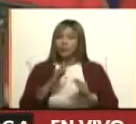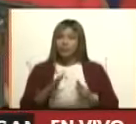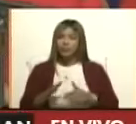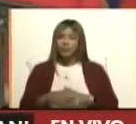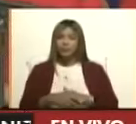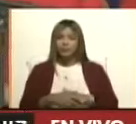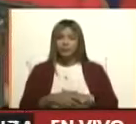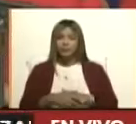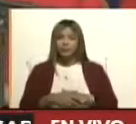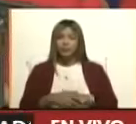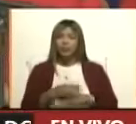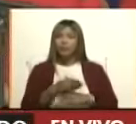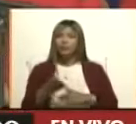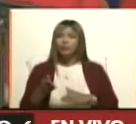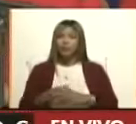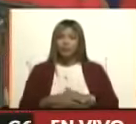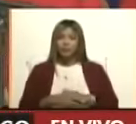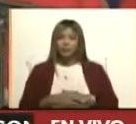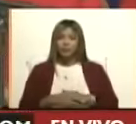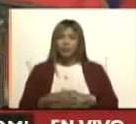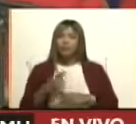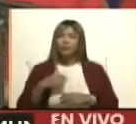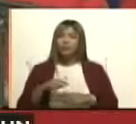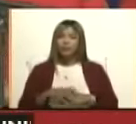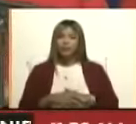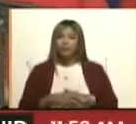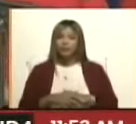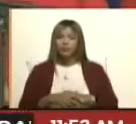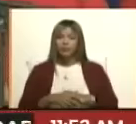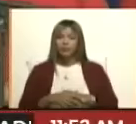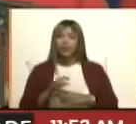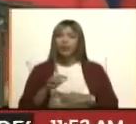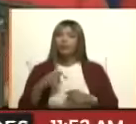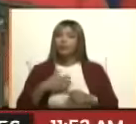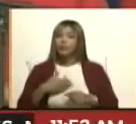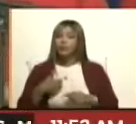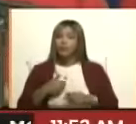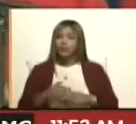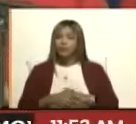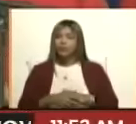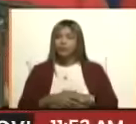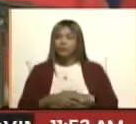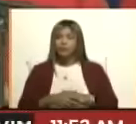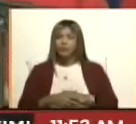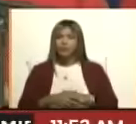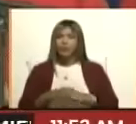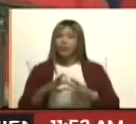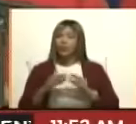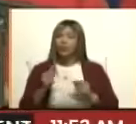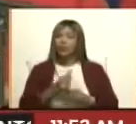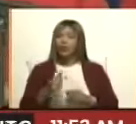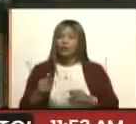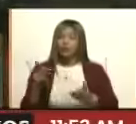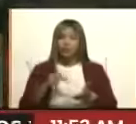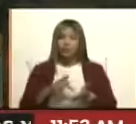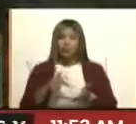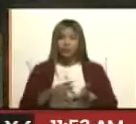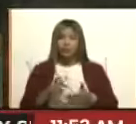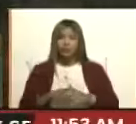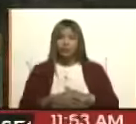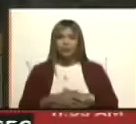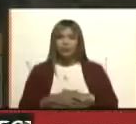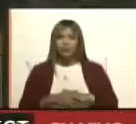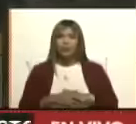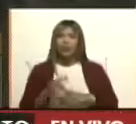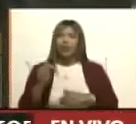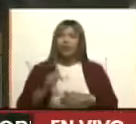bienaventurados ustedes que tienen esa posibilidad, o que tenemos todos y todos, de participar